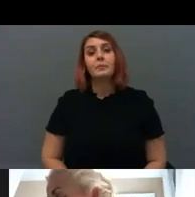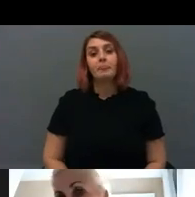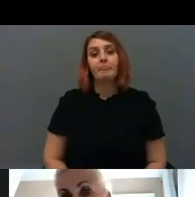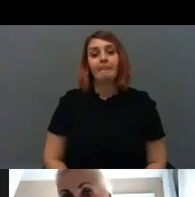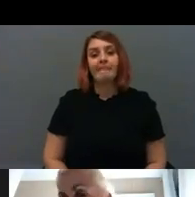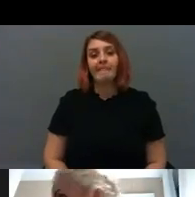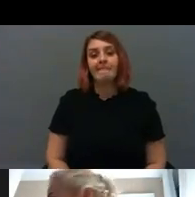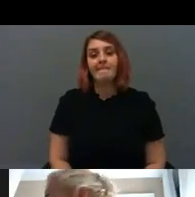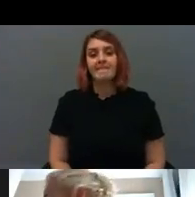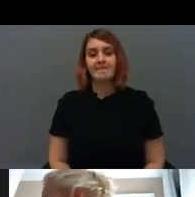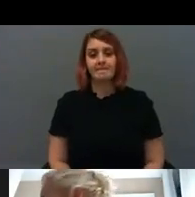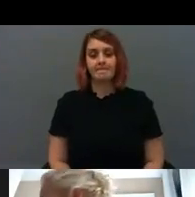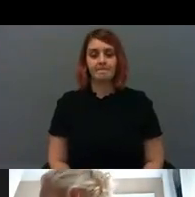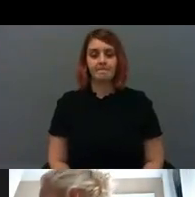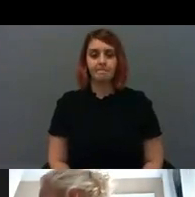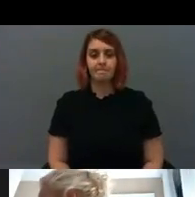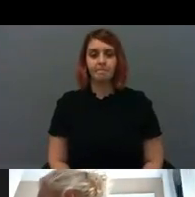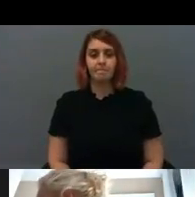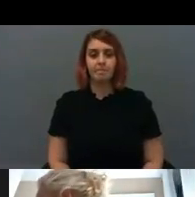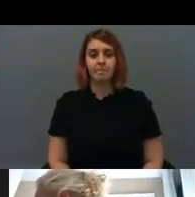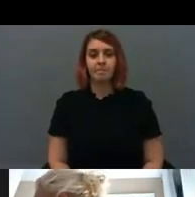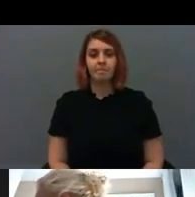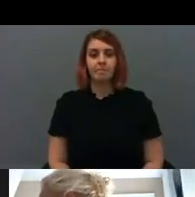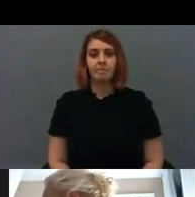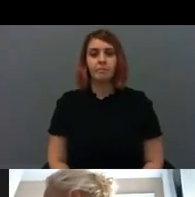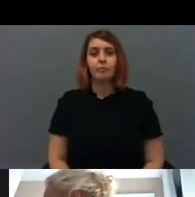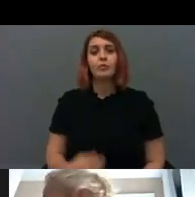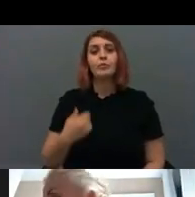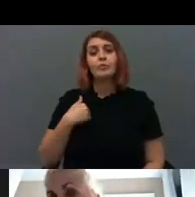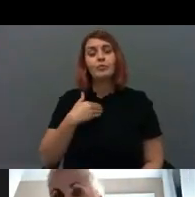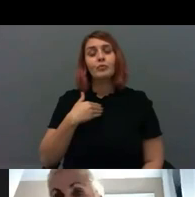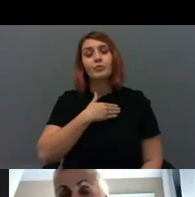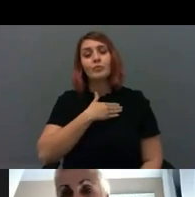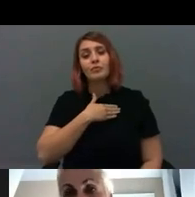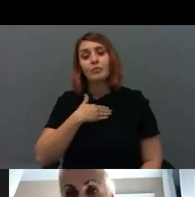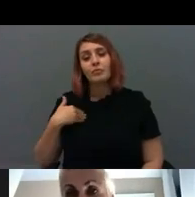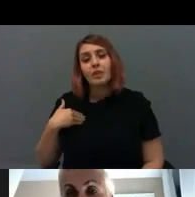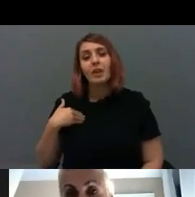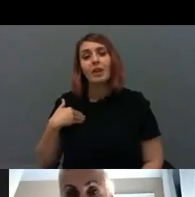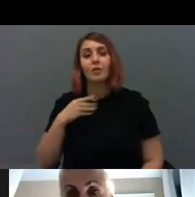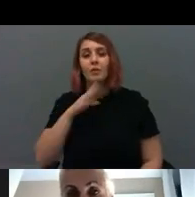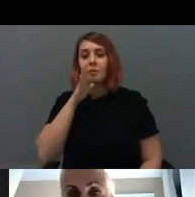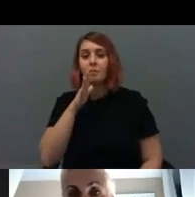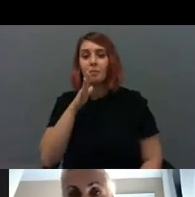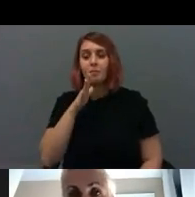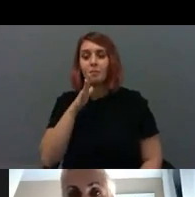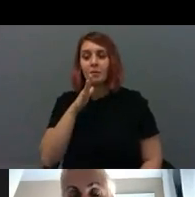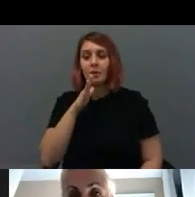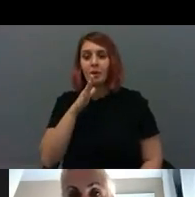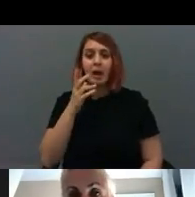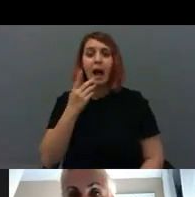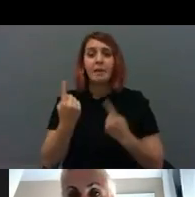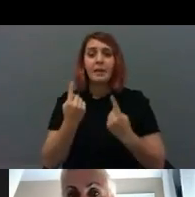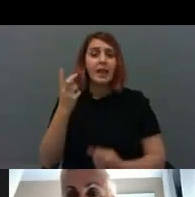creo que es una cuestión de que Aspace no tiene en